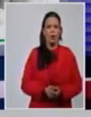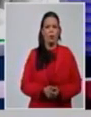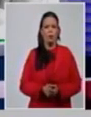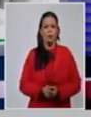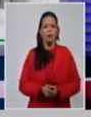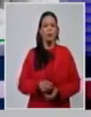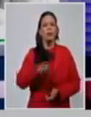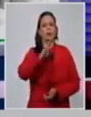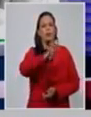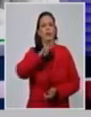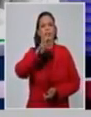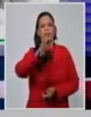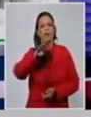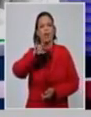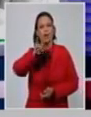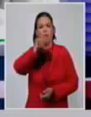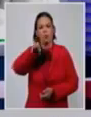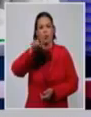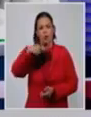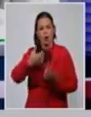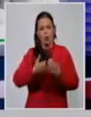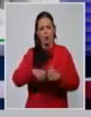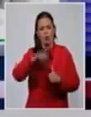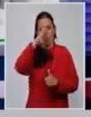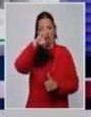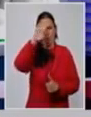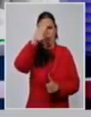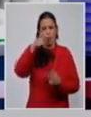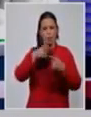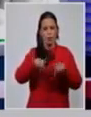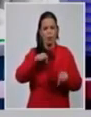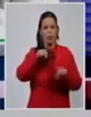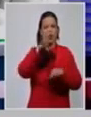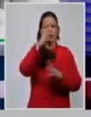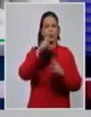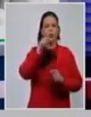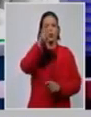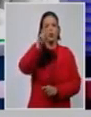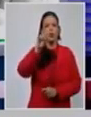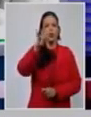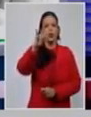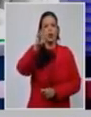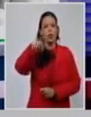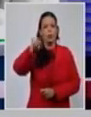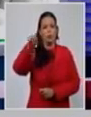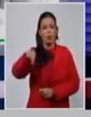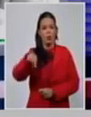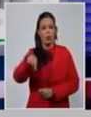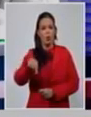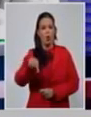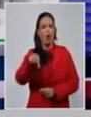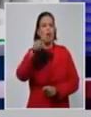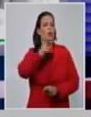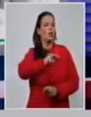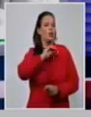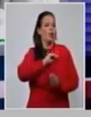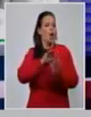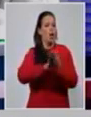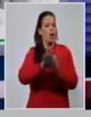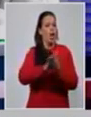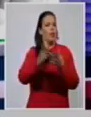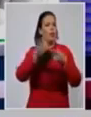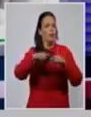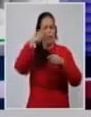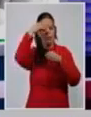De este total, podemos decir que 206 asintomáticos, personas que portan la enfermedad y